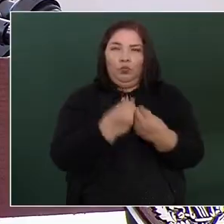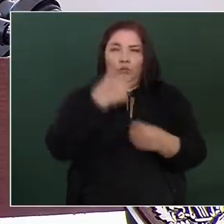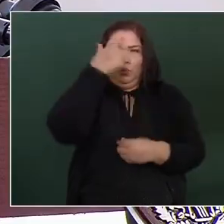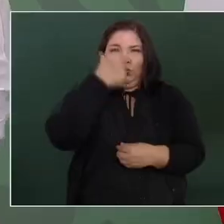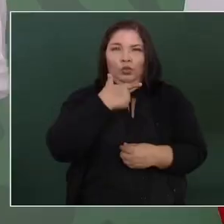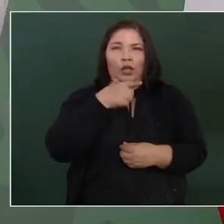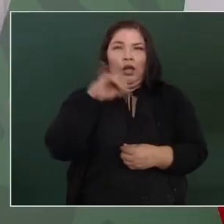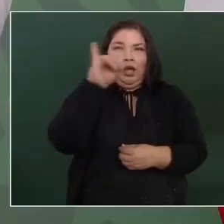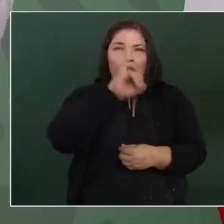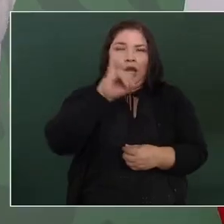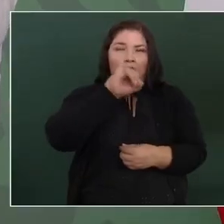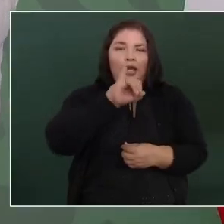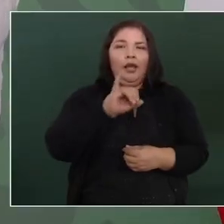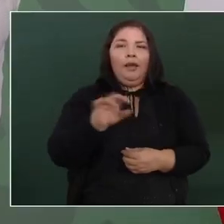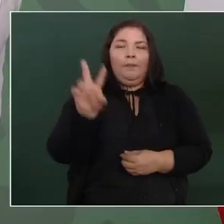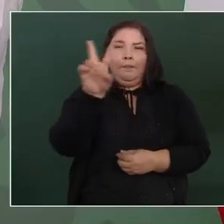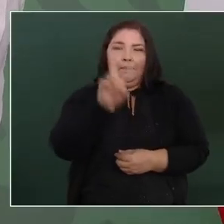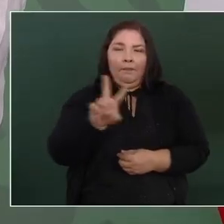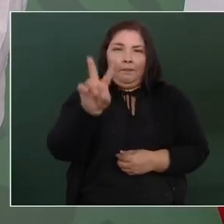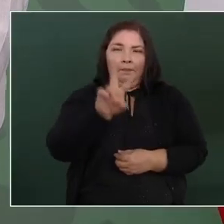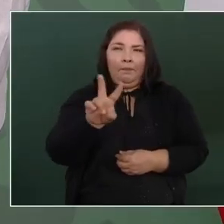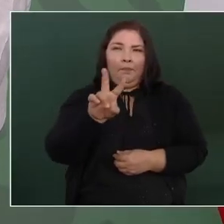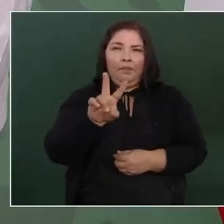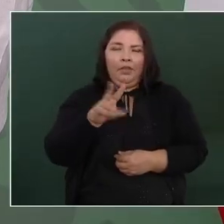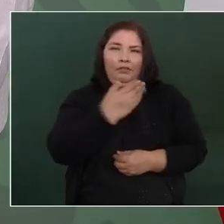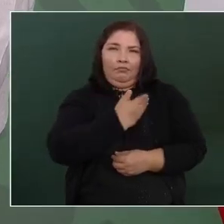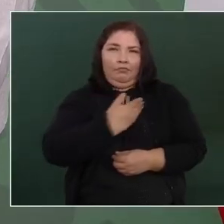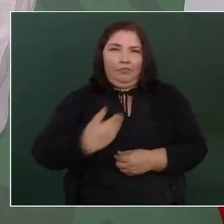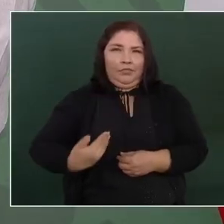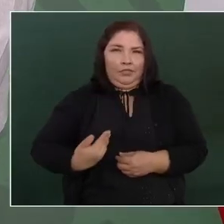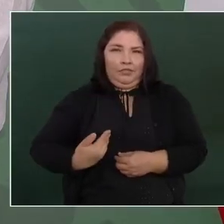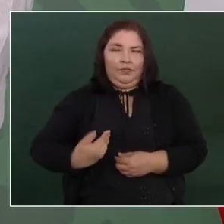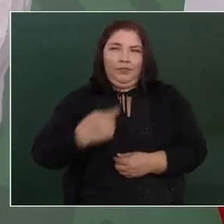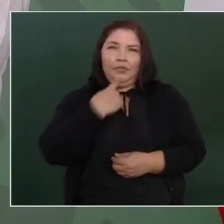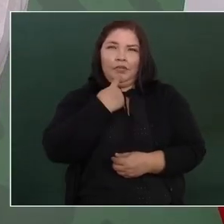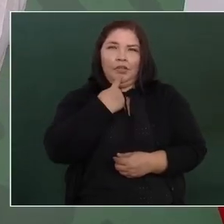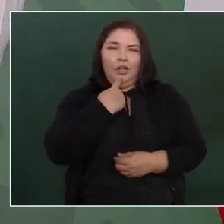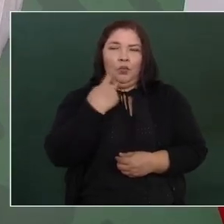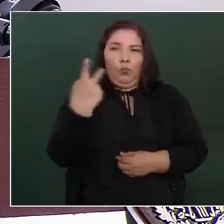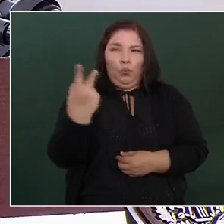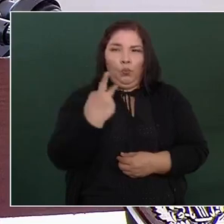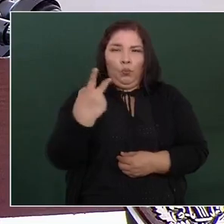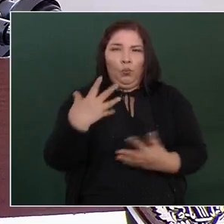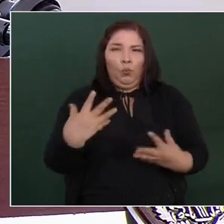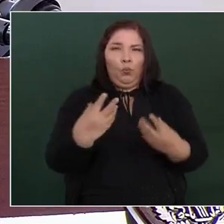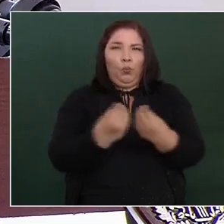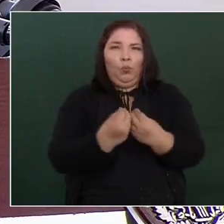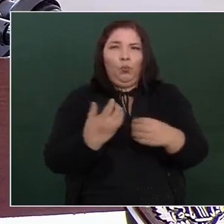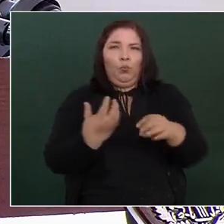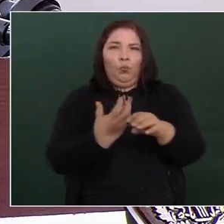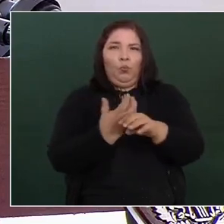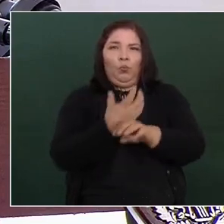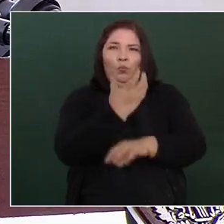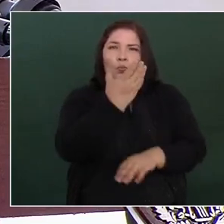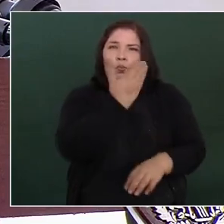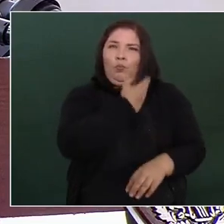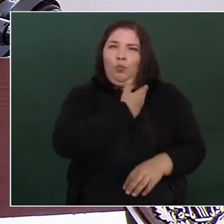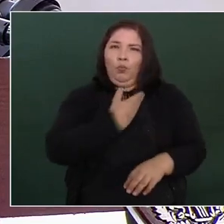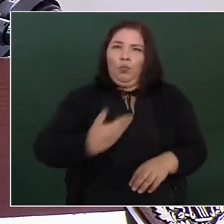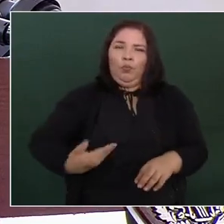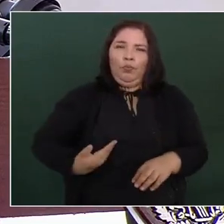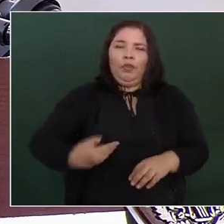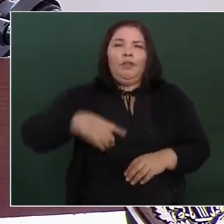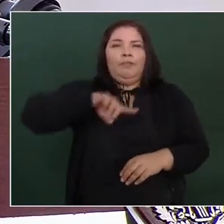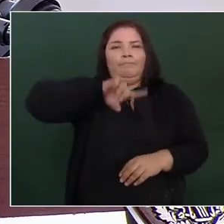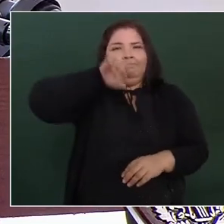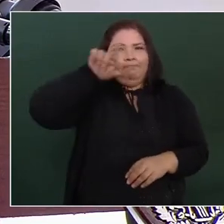es el jueves, y el viernes el señor presidente tiene una bilateral con el presidente Joe Biden, y